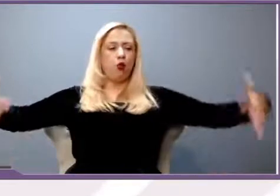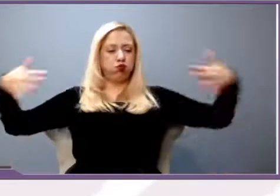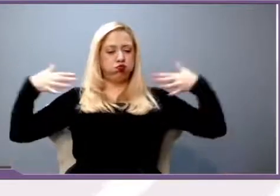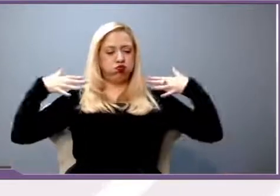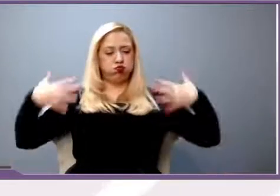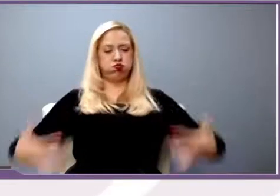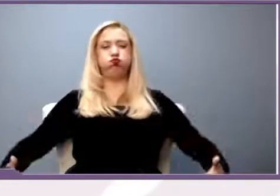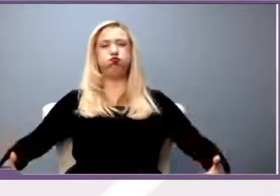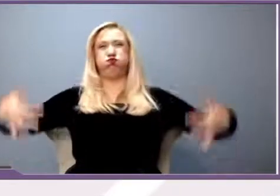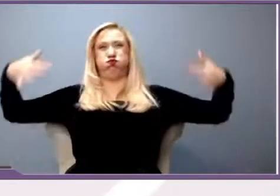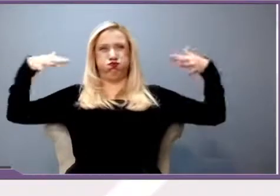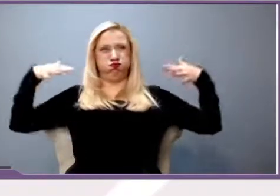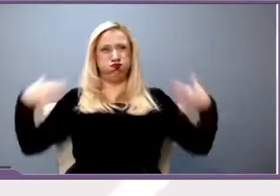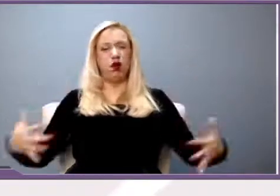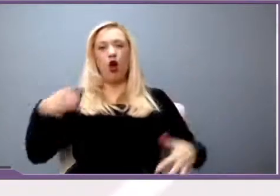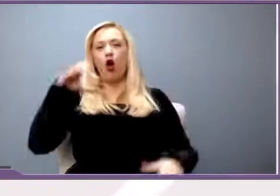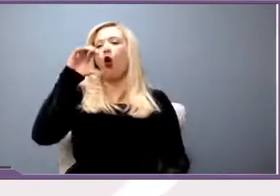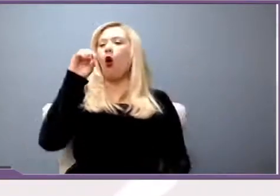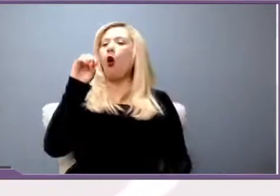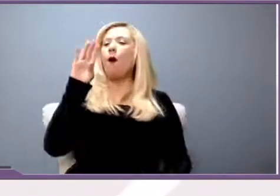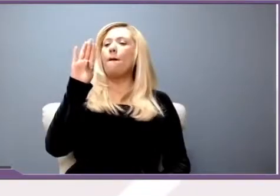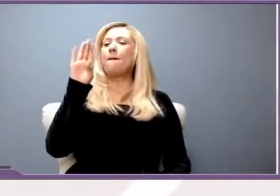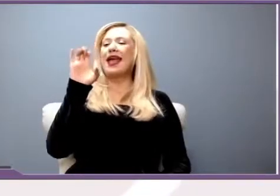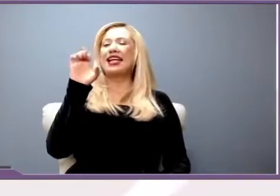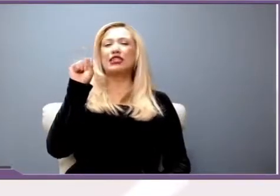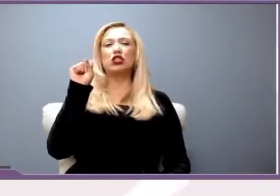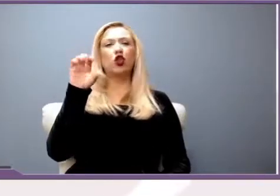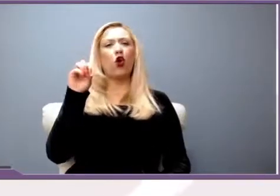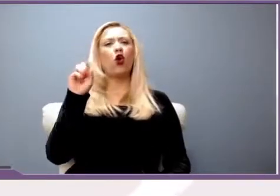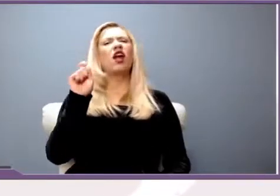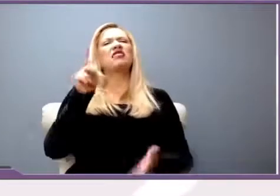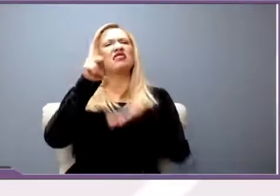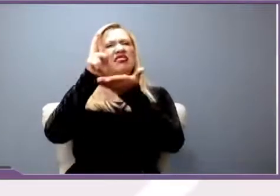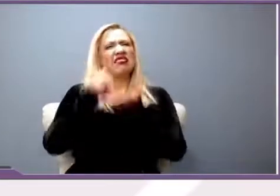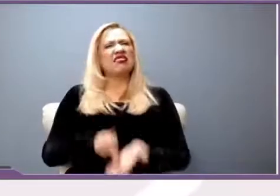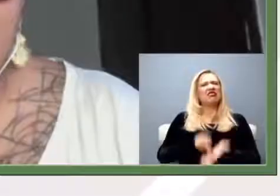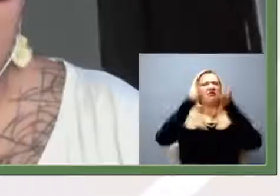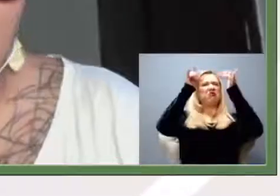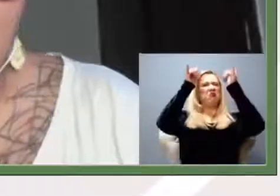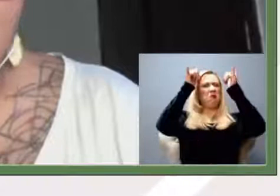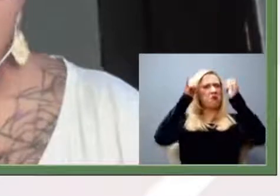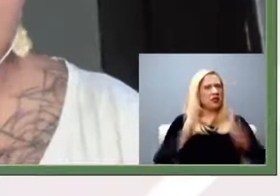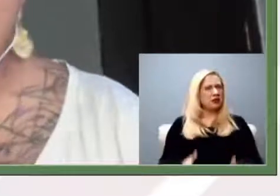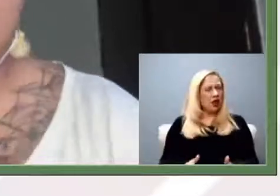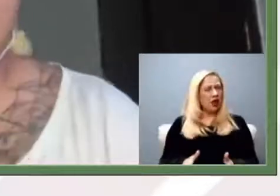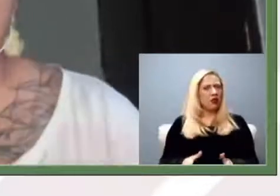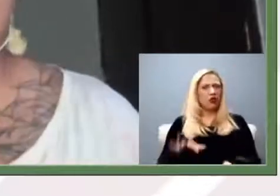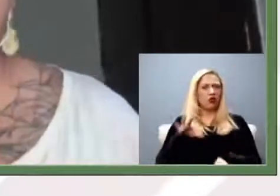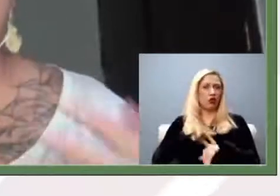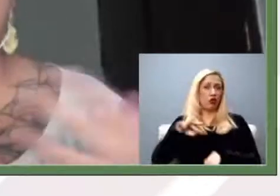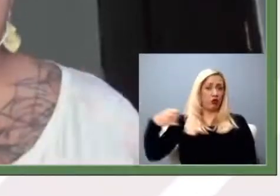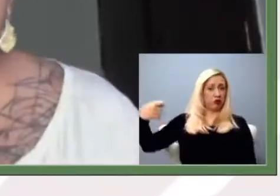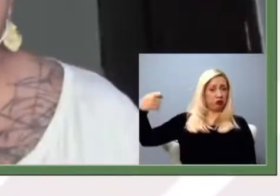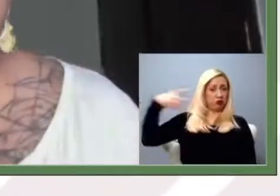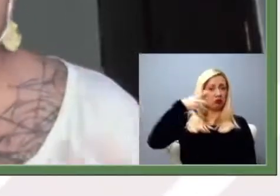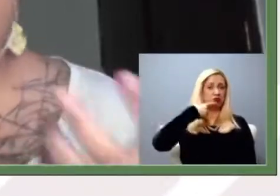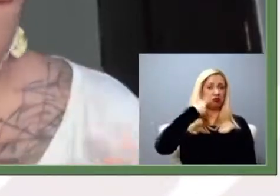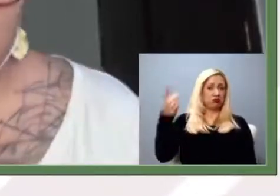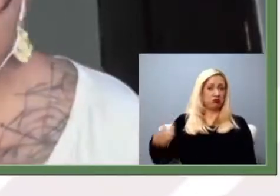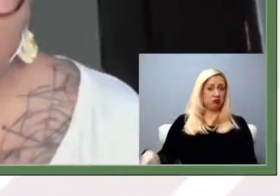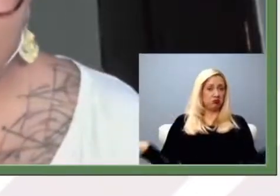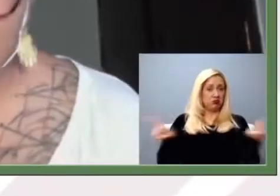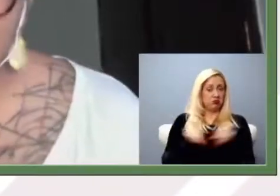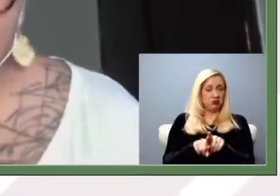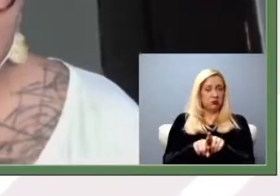La obesidad es un término médico. Creo que actualmente también hay una